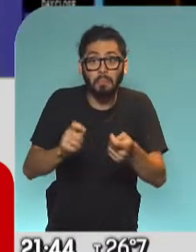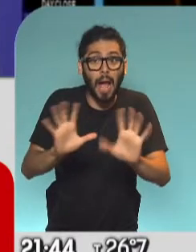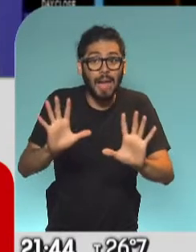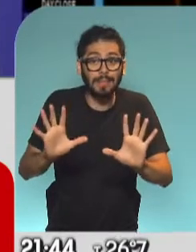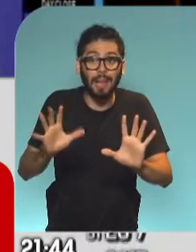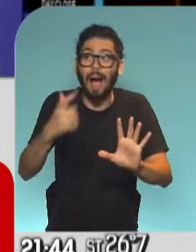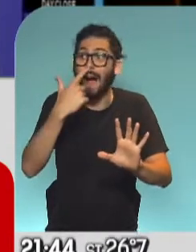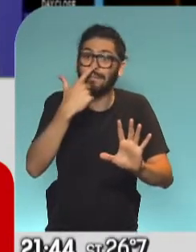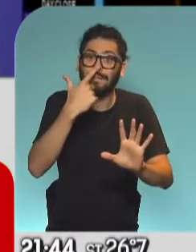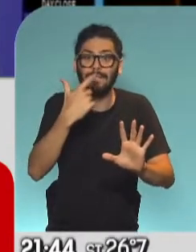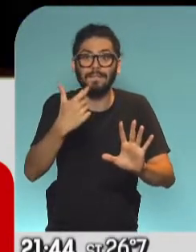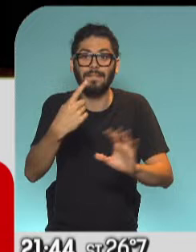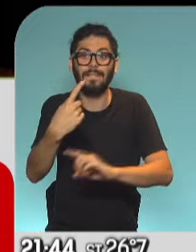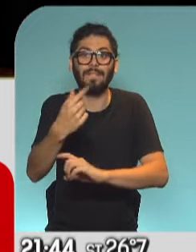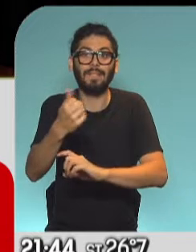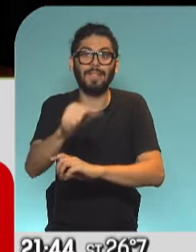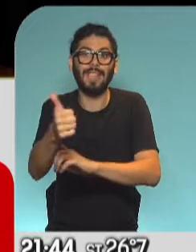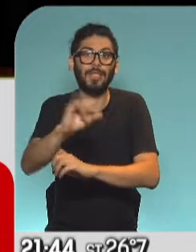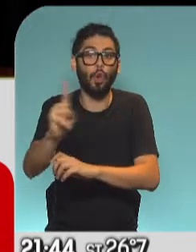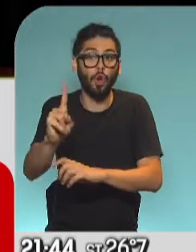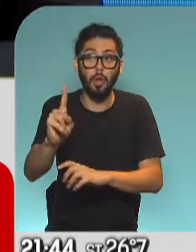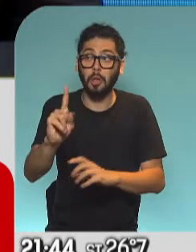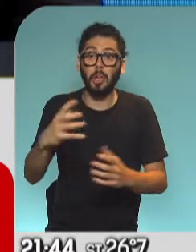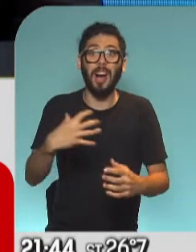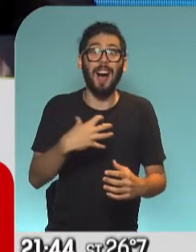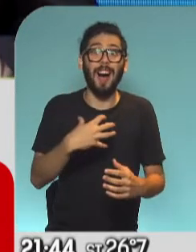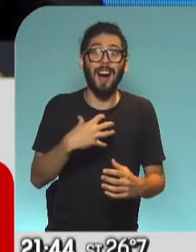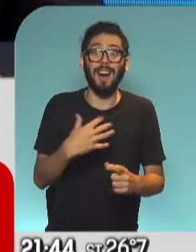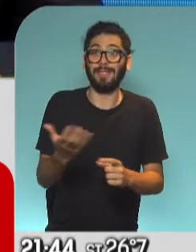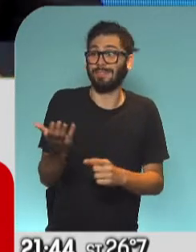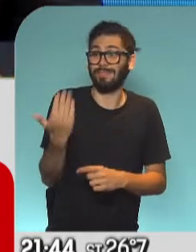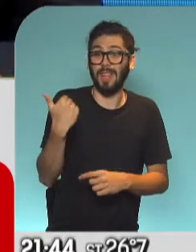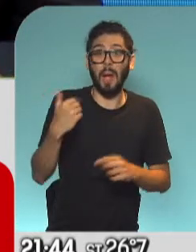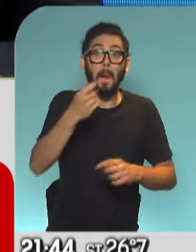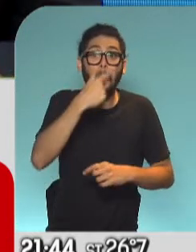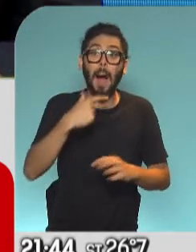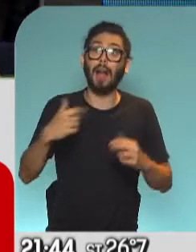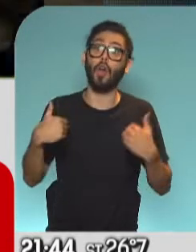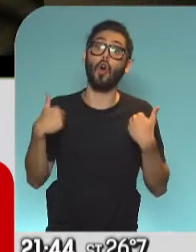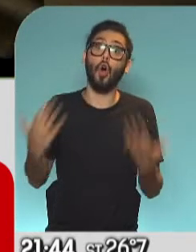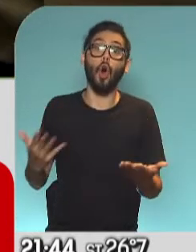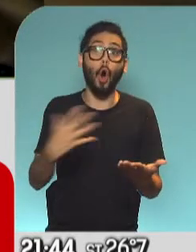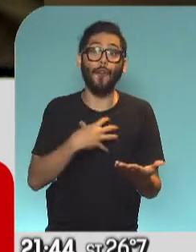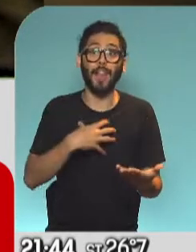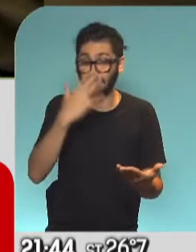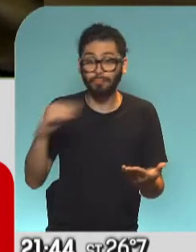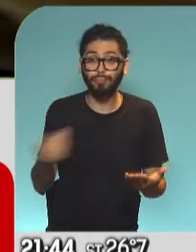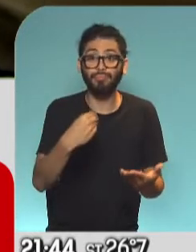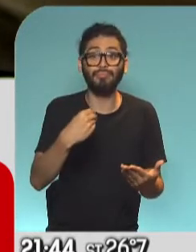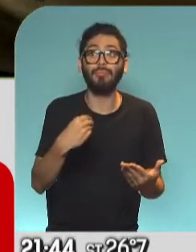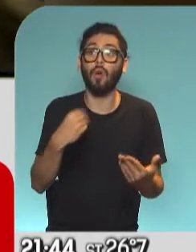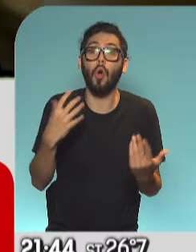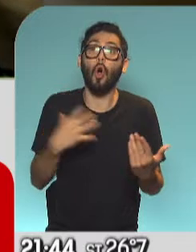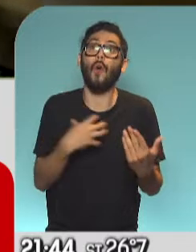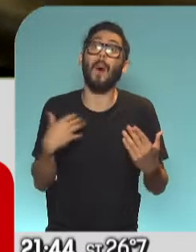ese. Entonces, y más confianza de lo que le había dado el plan de Macri a los acreedores, no existe posibilidad de